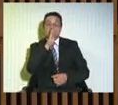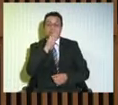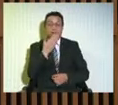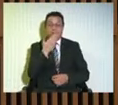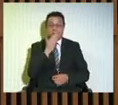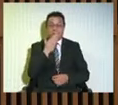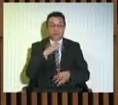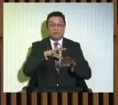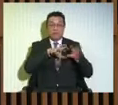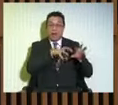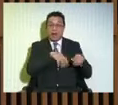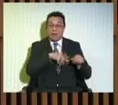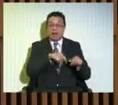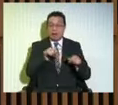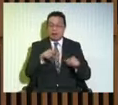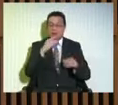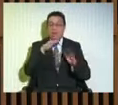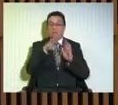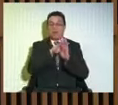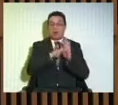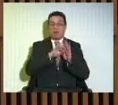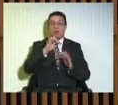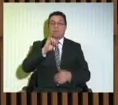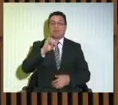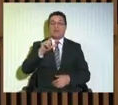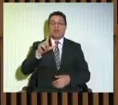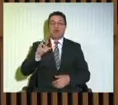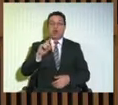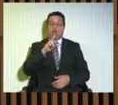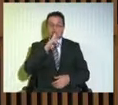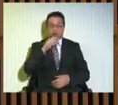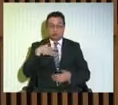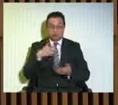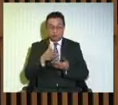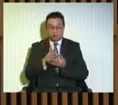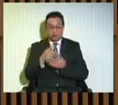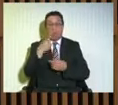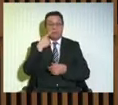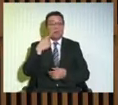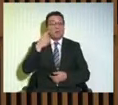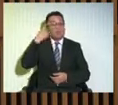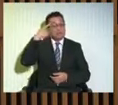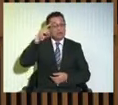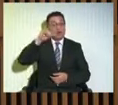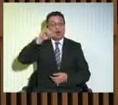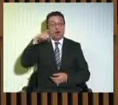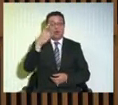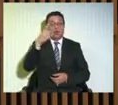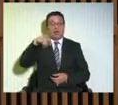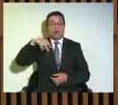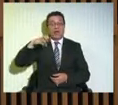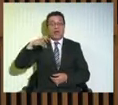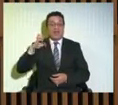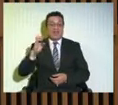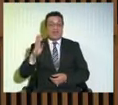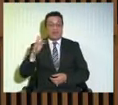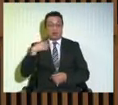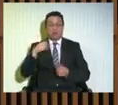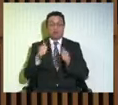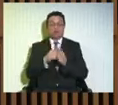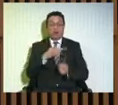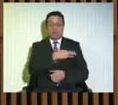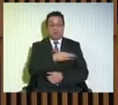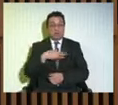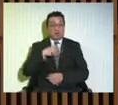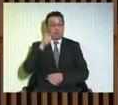esas contenciones. Son programas pilotos, estamos explorando, pero JUNAEB va a estar al servicio de aquello que el Ministerio defina y